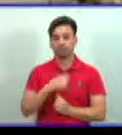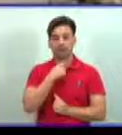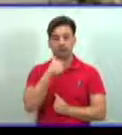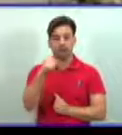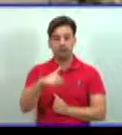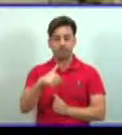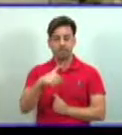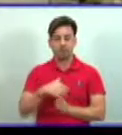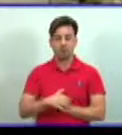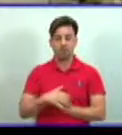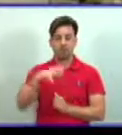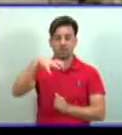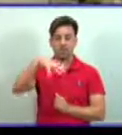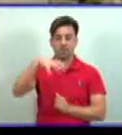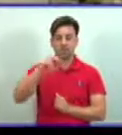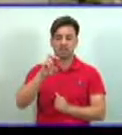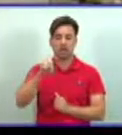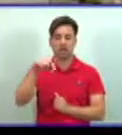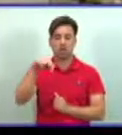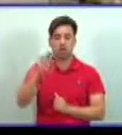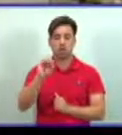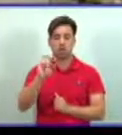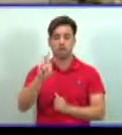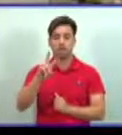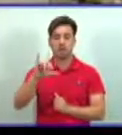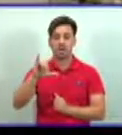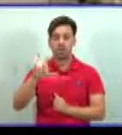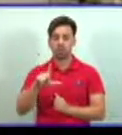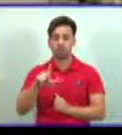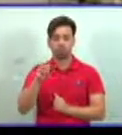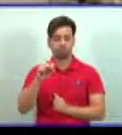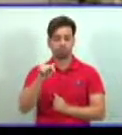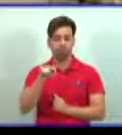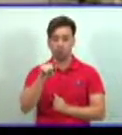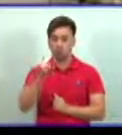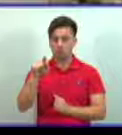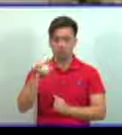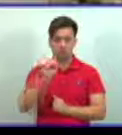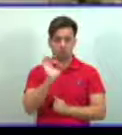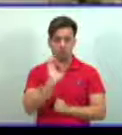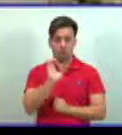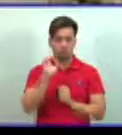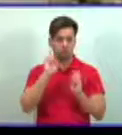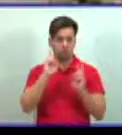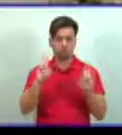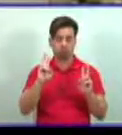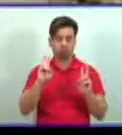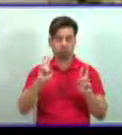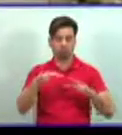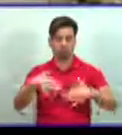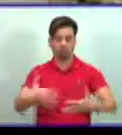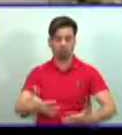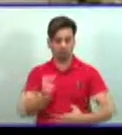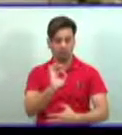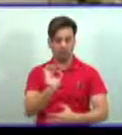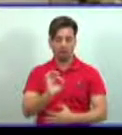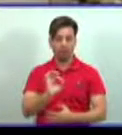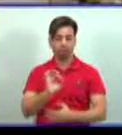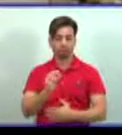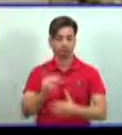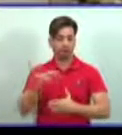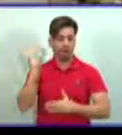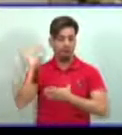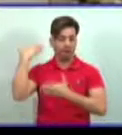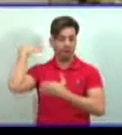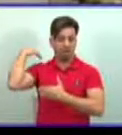cuando sucedió la catástrofe de Chernobyl, pero deben saber, y les invito entonces a investigar sobre este tema, que todavía en la